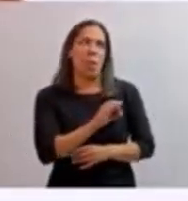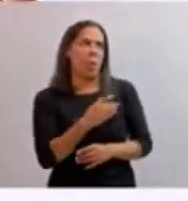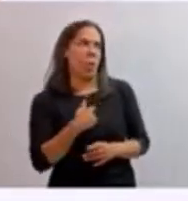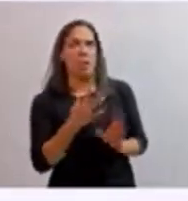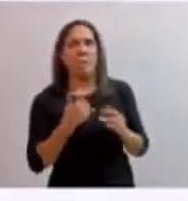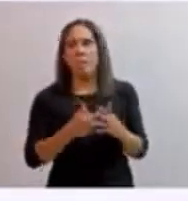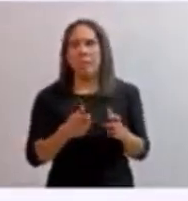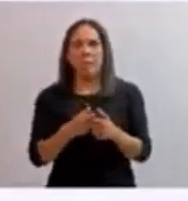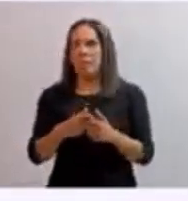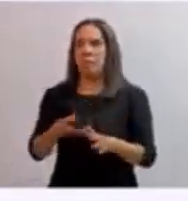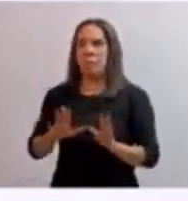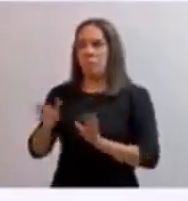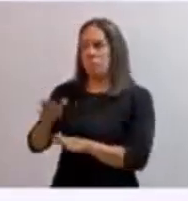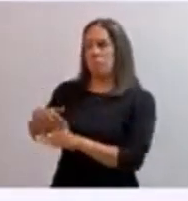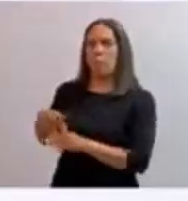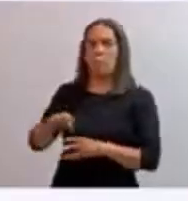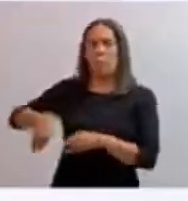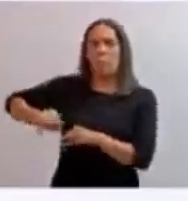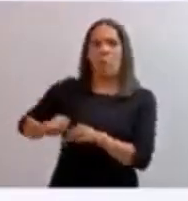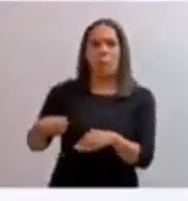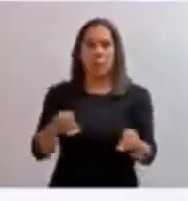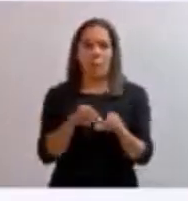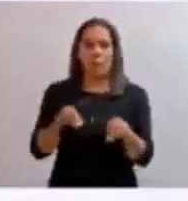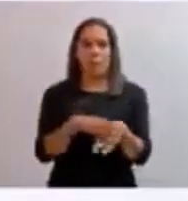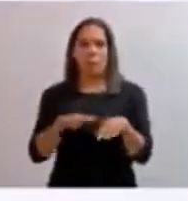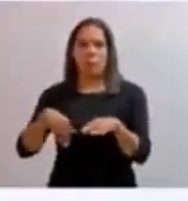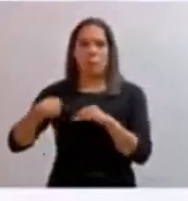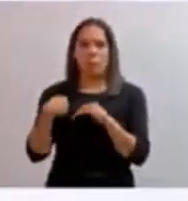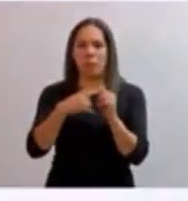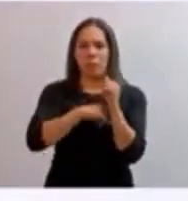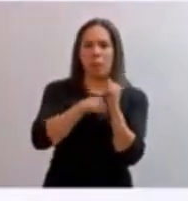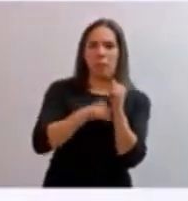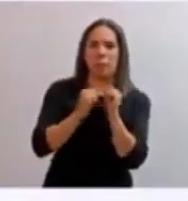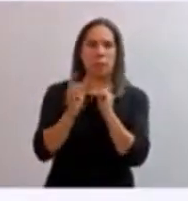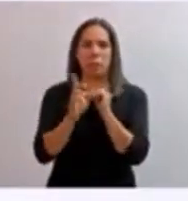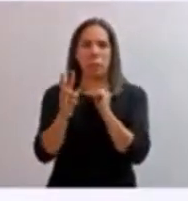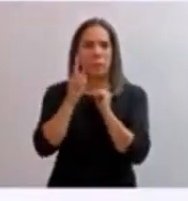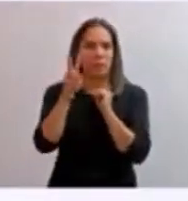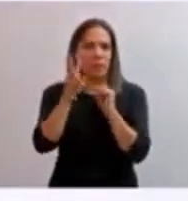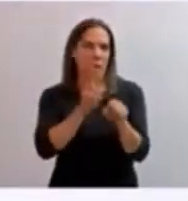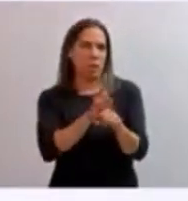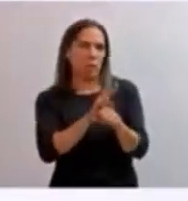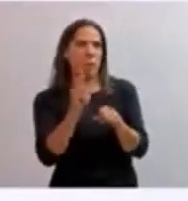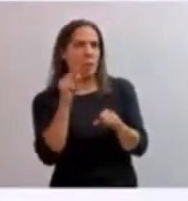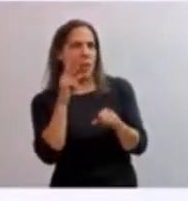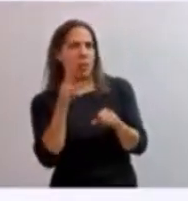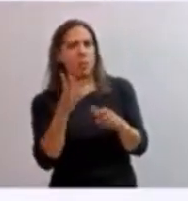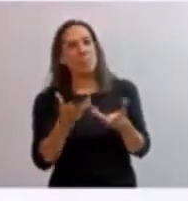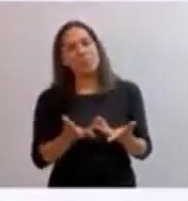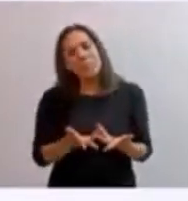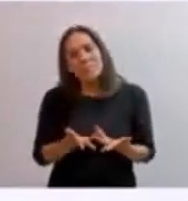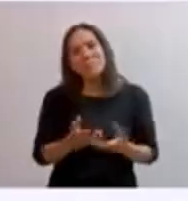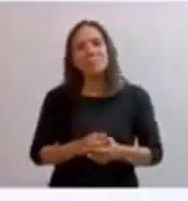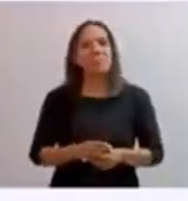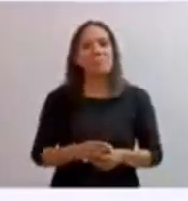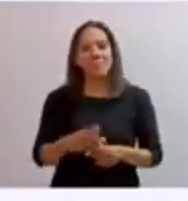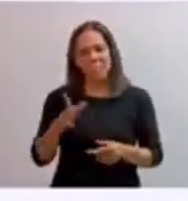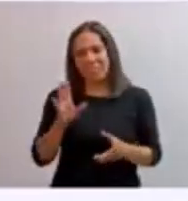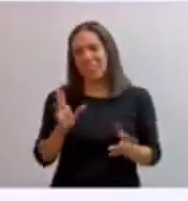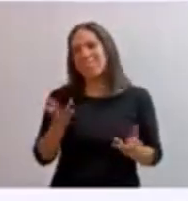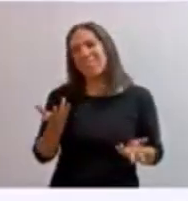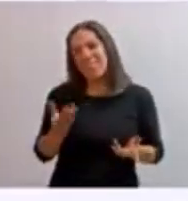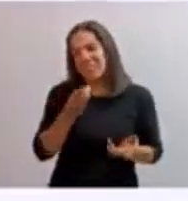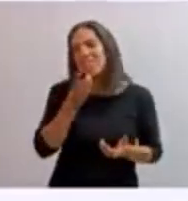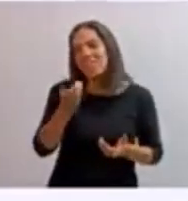acomodarlo de enfrentito y vamos a esconder lo que esté mal porque no se vaya a dar cuenta la supervisión, ¿no? La supervisorcita esa, o no